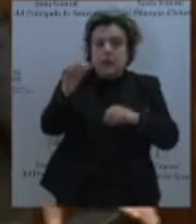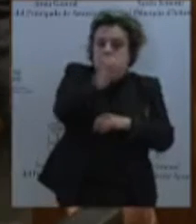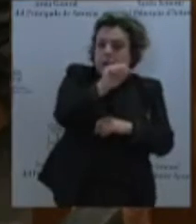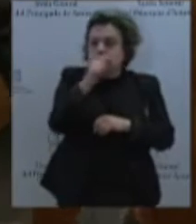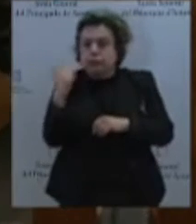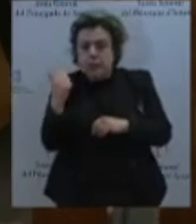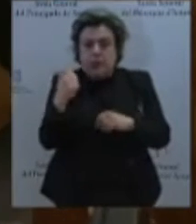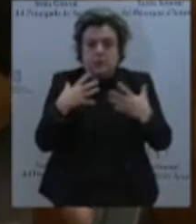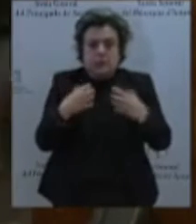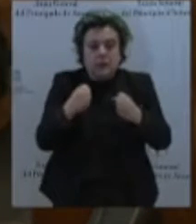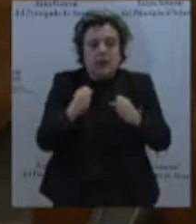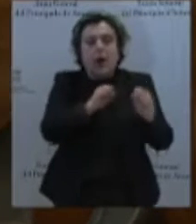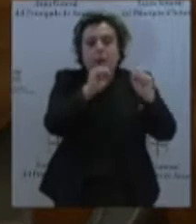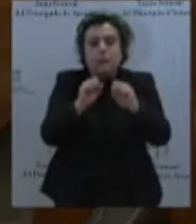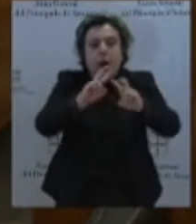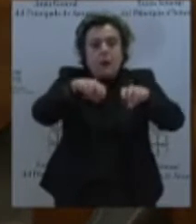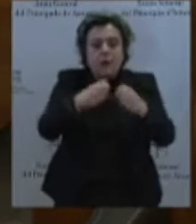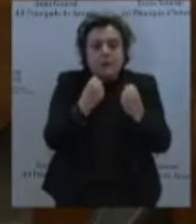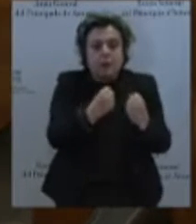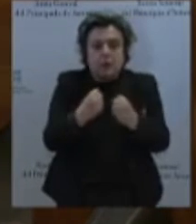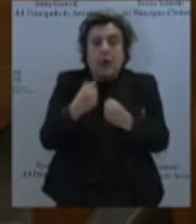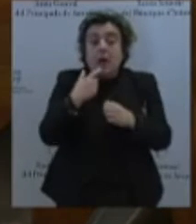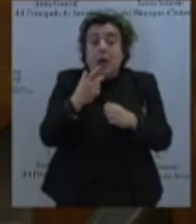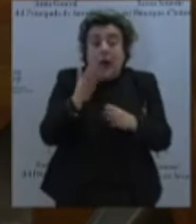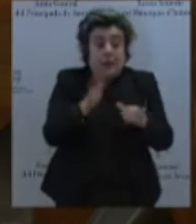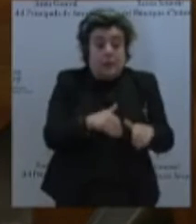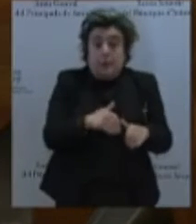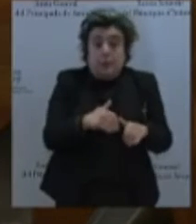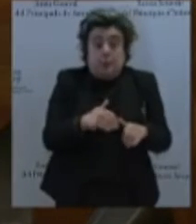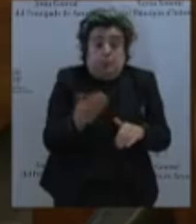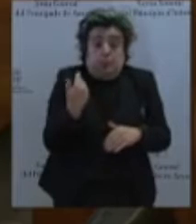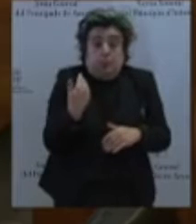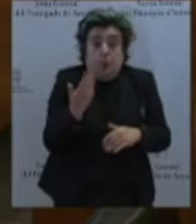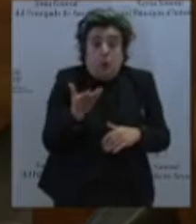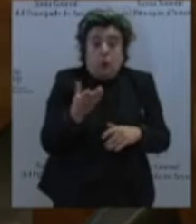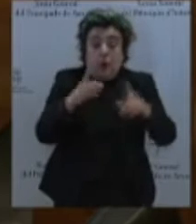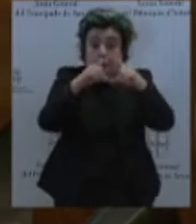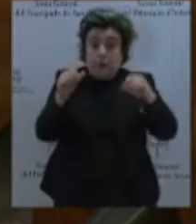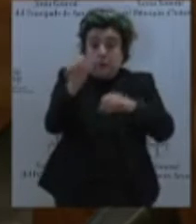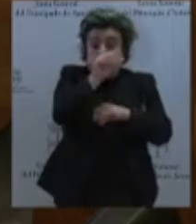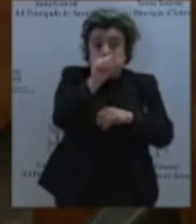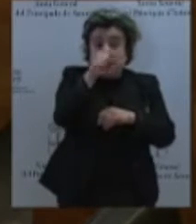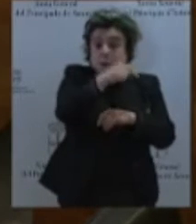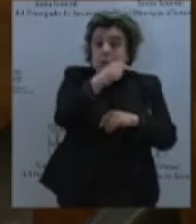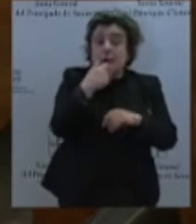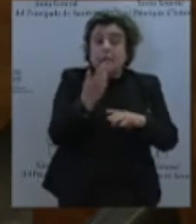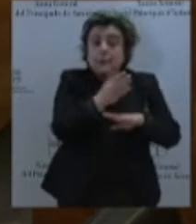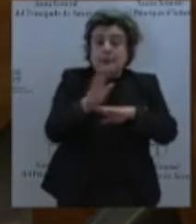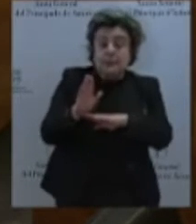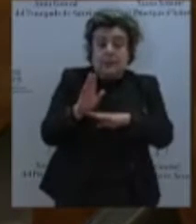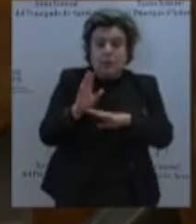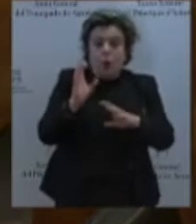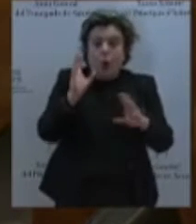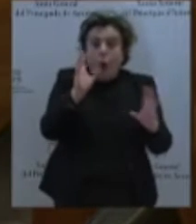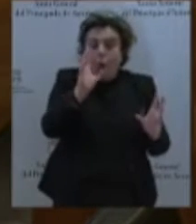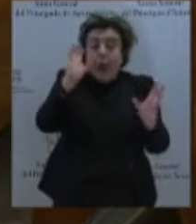suroccidente de Asturias, que son unos 25.000 el área sanitaria, presentando esa UBI móvil, que ha sido muy bien recibida por la ciudadanía, y vamos a seguir